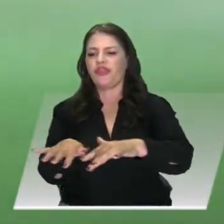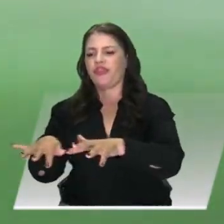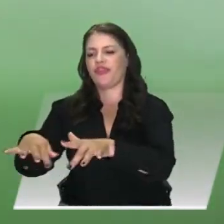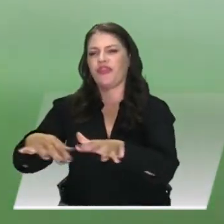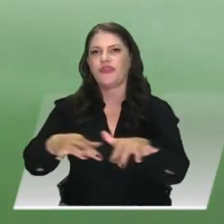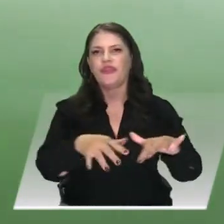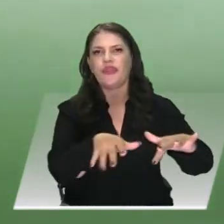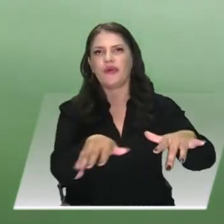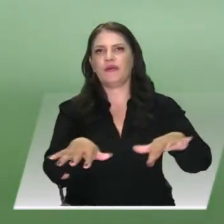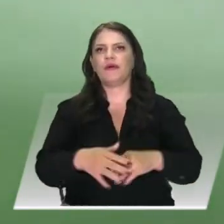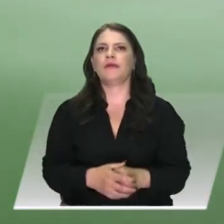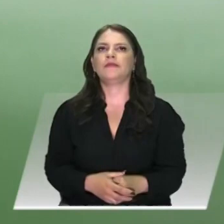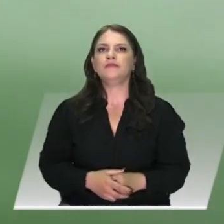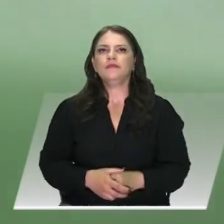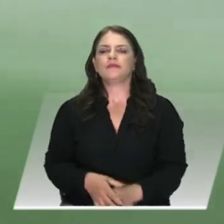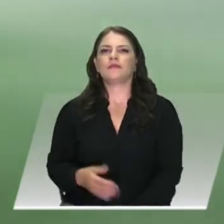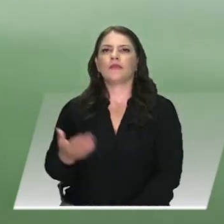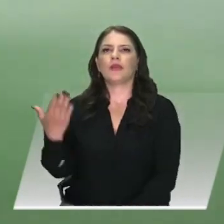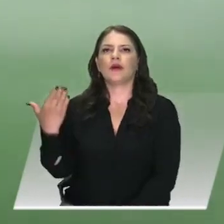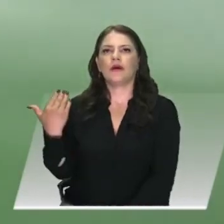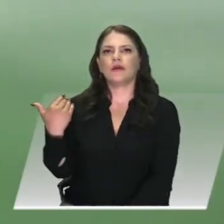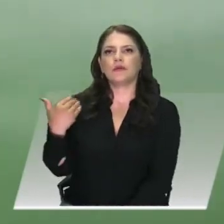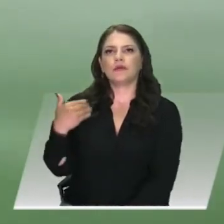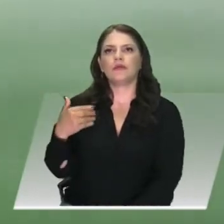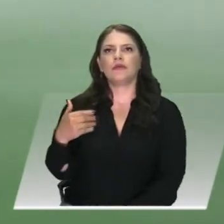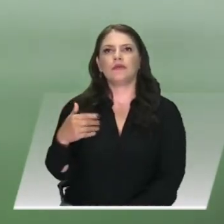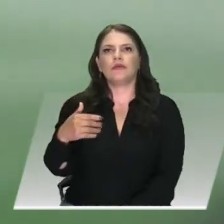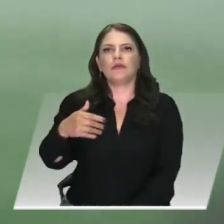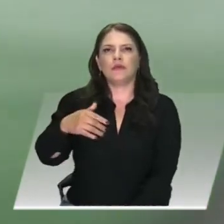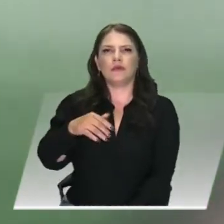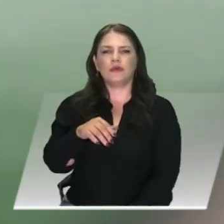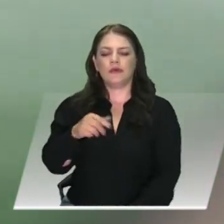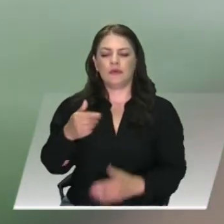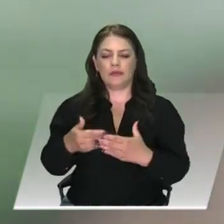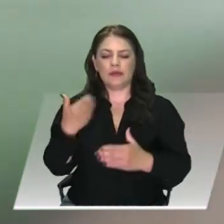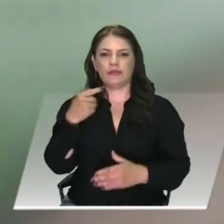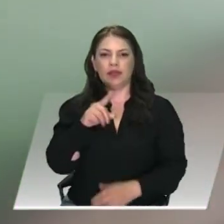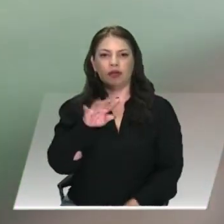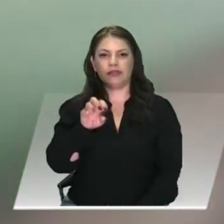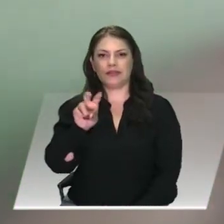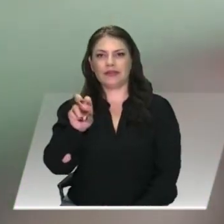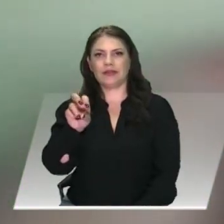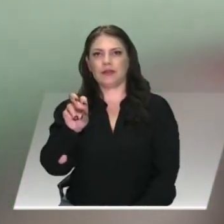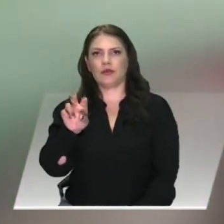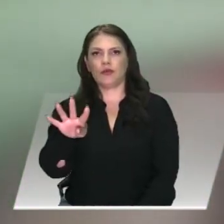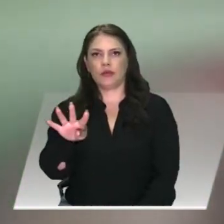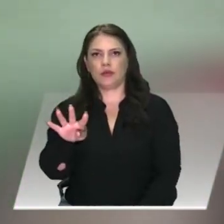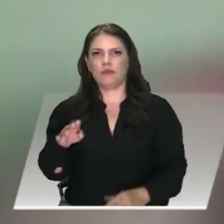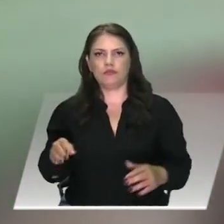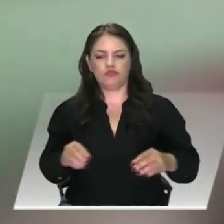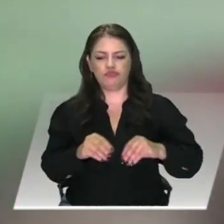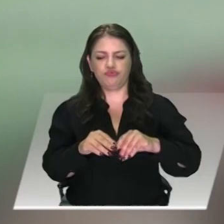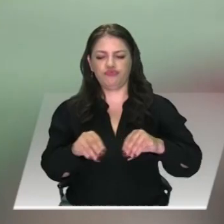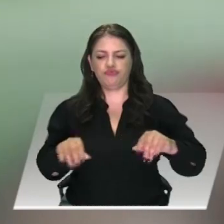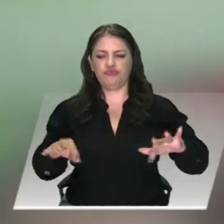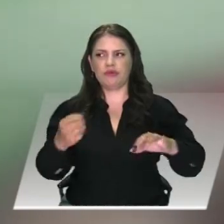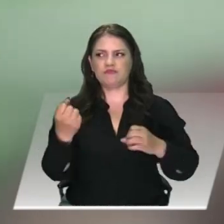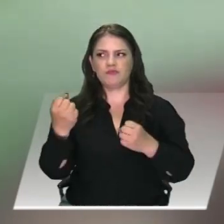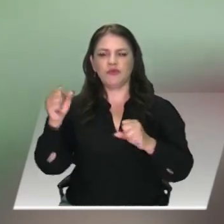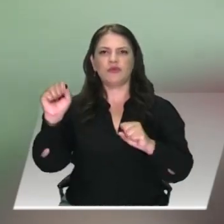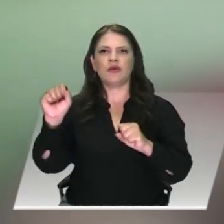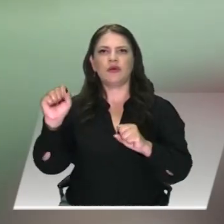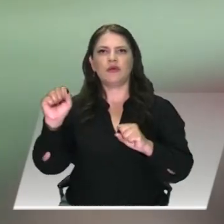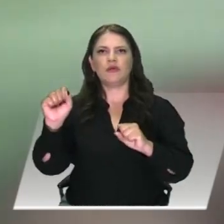después del inicio de la bugalonga una regata que se celebra desde 1974 y que nació como manifestación para